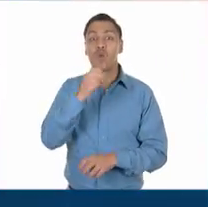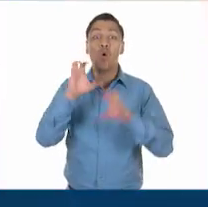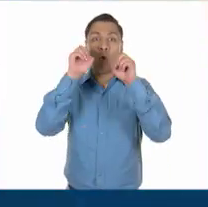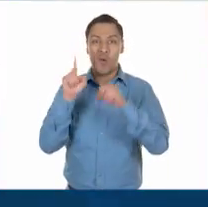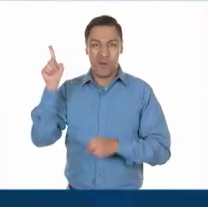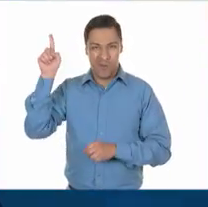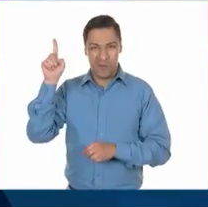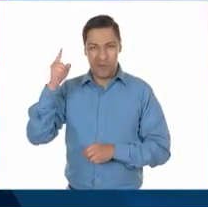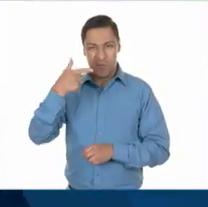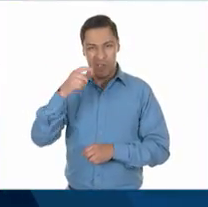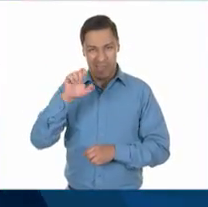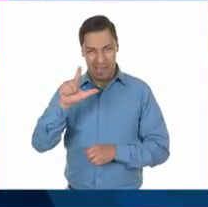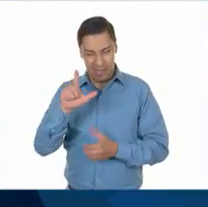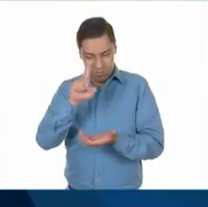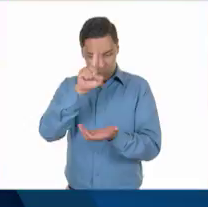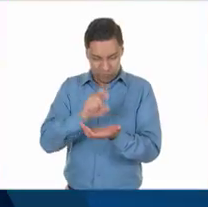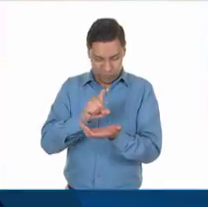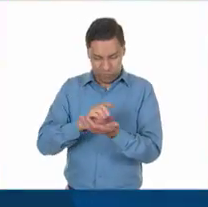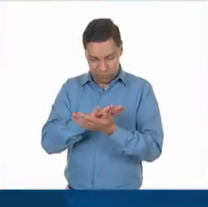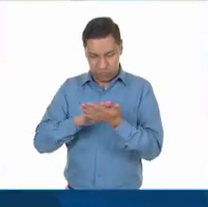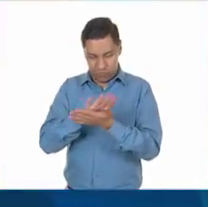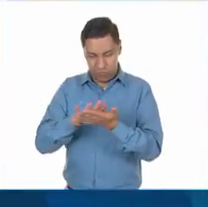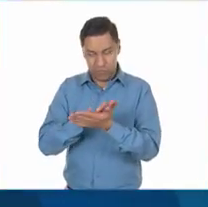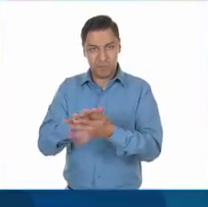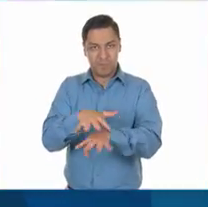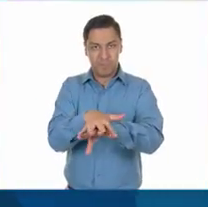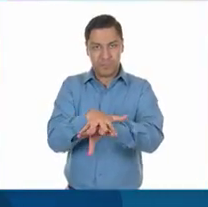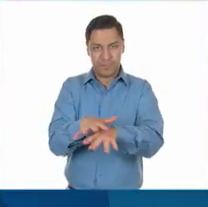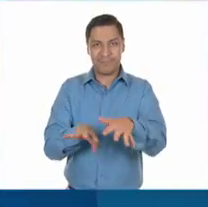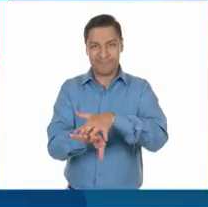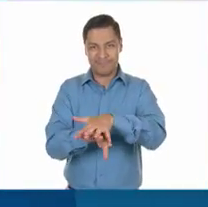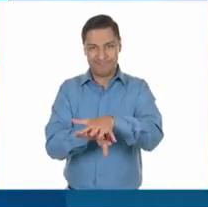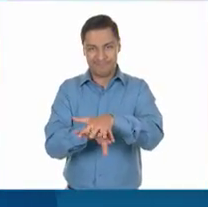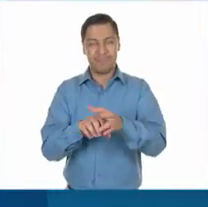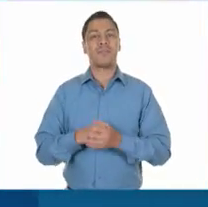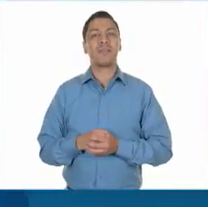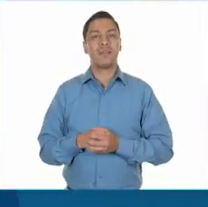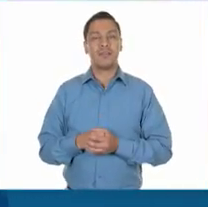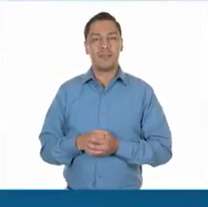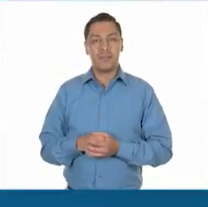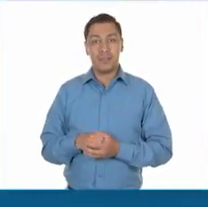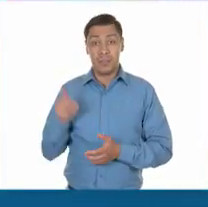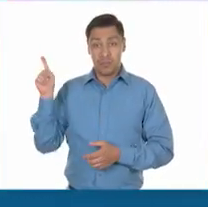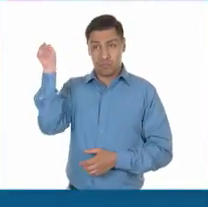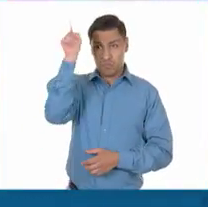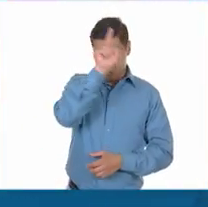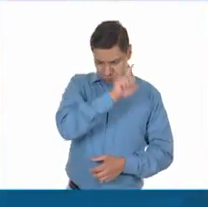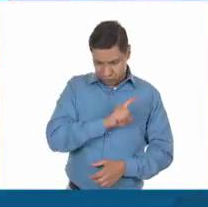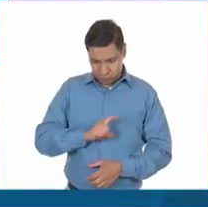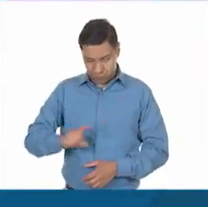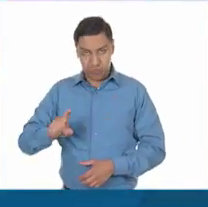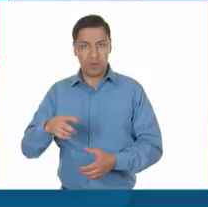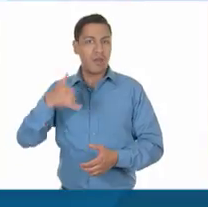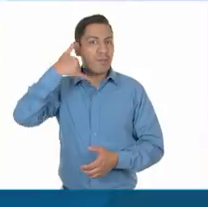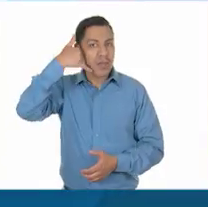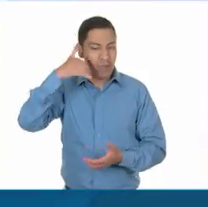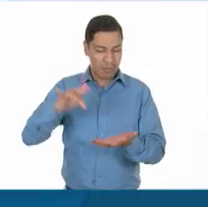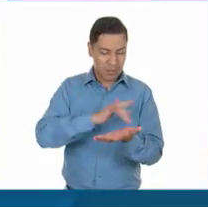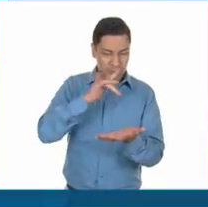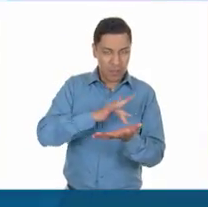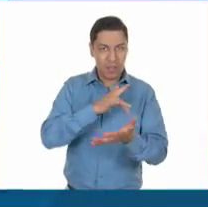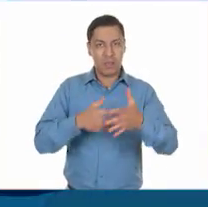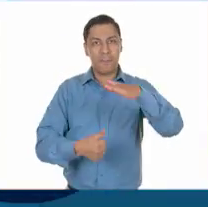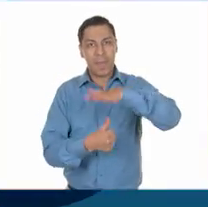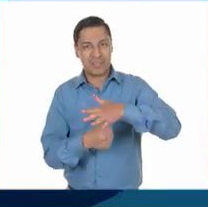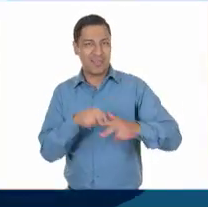aplica desinfectante a base de agua y alcohol. Desinfecta las superficies de los objetos que más utilizas. También